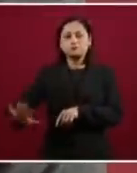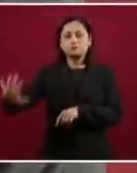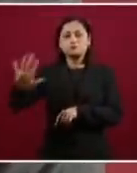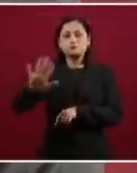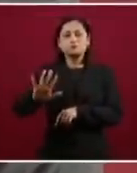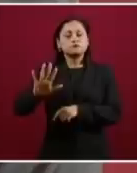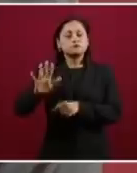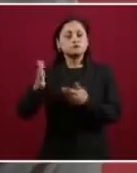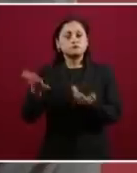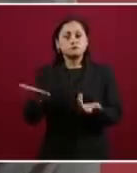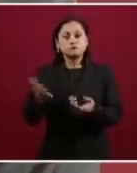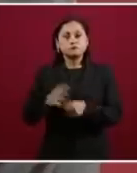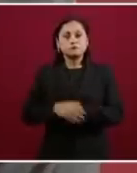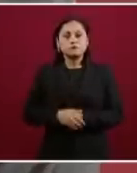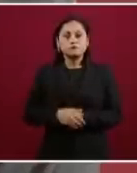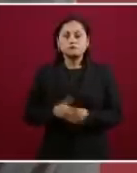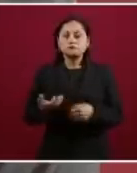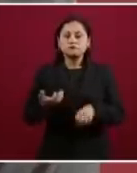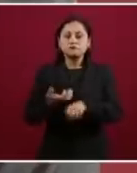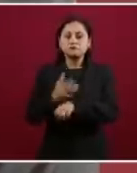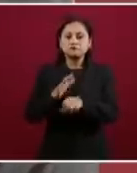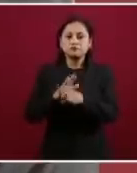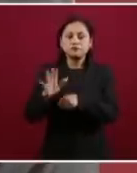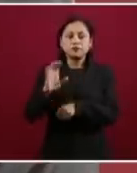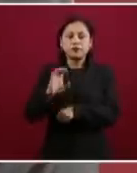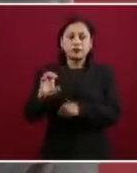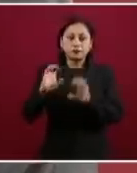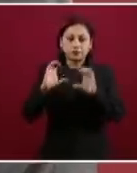incluye Chiapas, Tabasco,